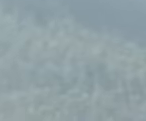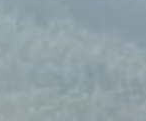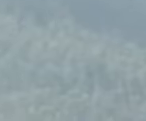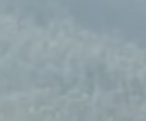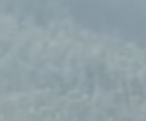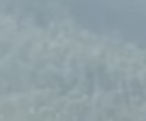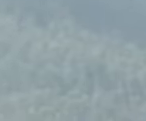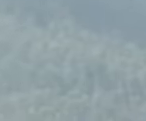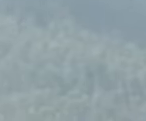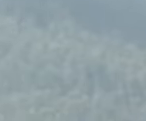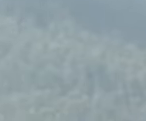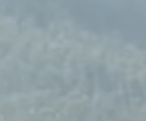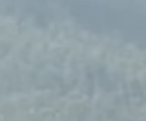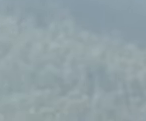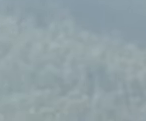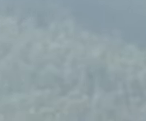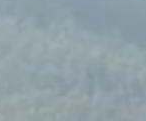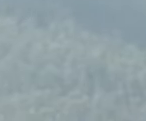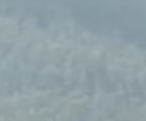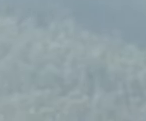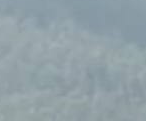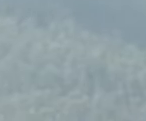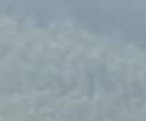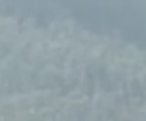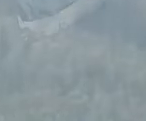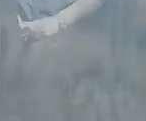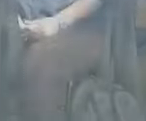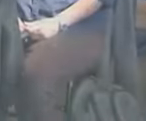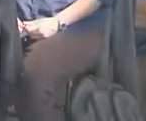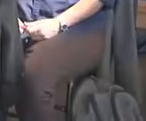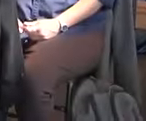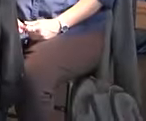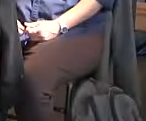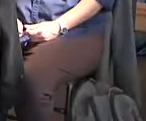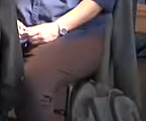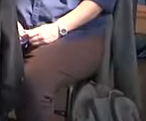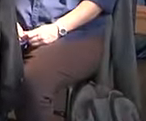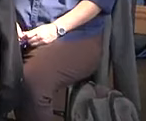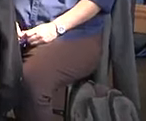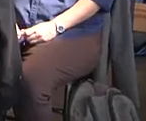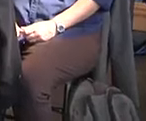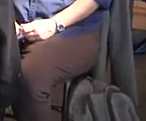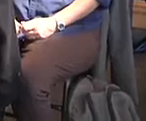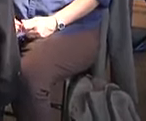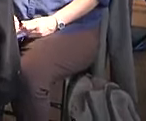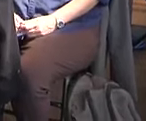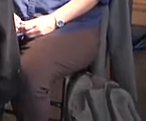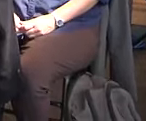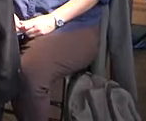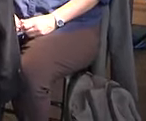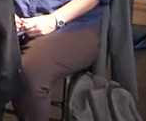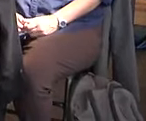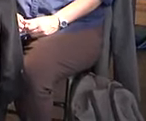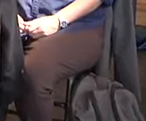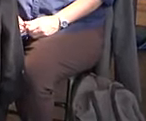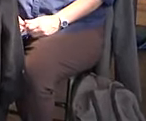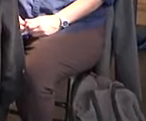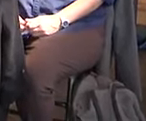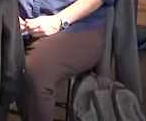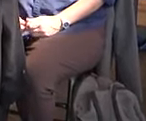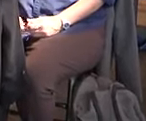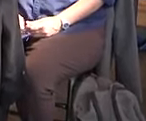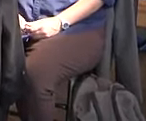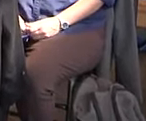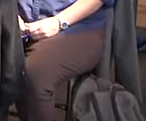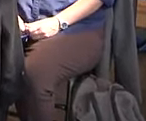de ese proceso de transición. Entenderán ustedes que la información no es completa y la deberemos verificar y completar los primeros días de nuestra